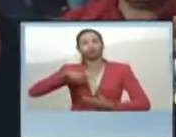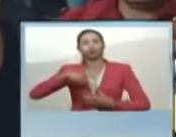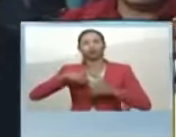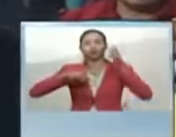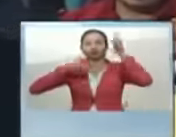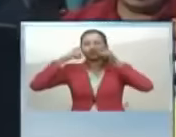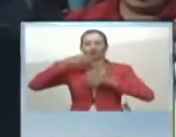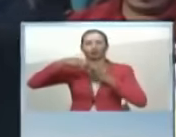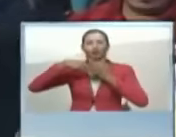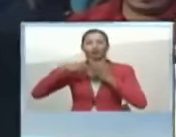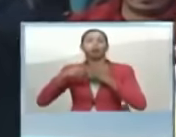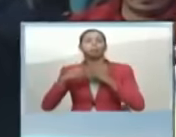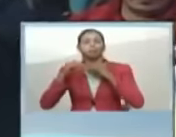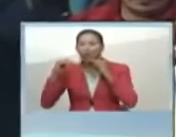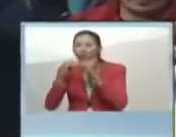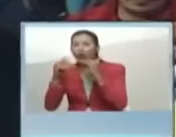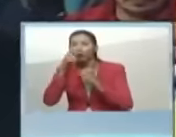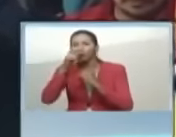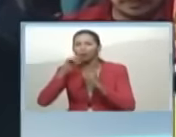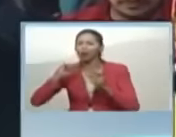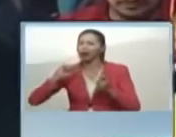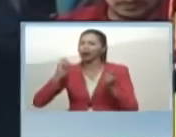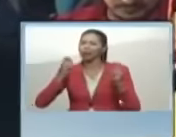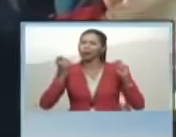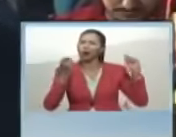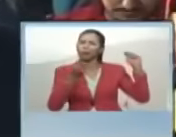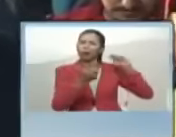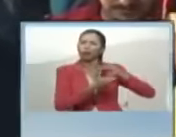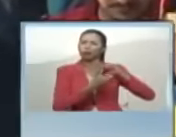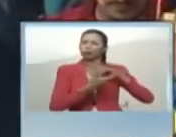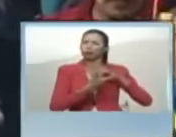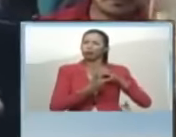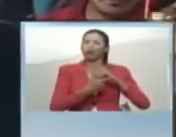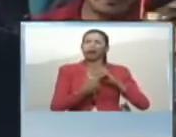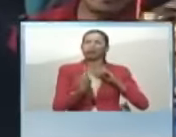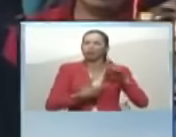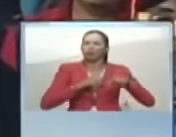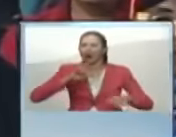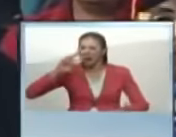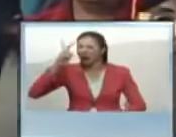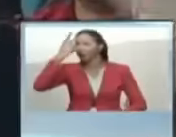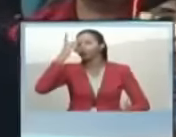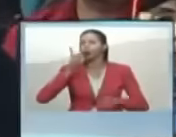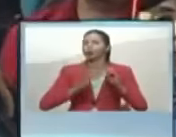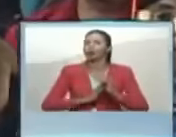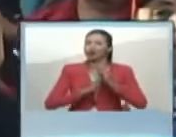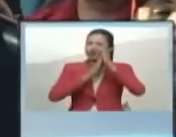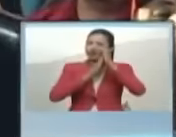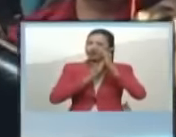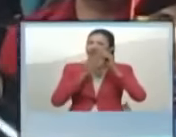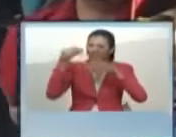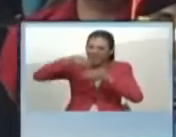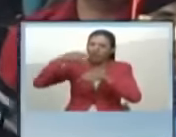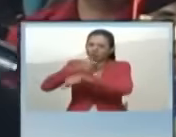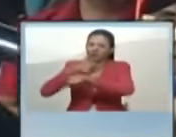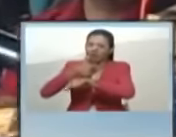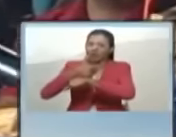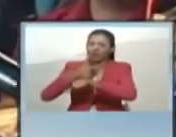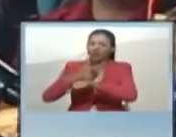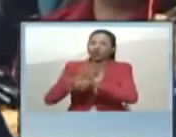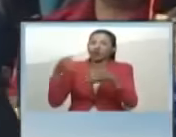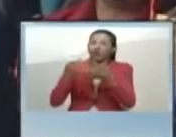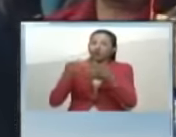parecer menos al pueblo y empezó a crearse como una suerte de élite, de dirigente dentro del gobierno, dentro de los